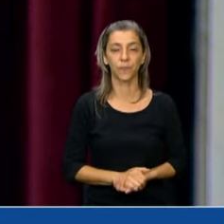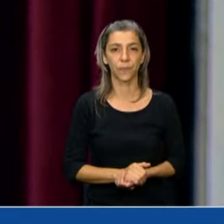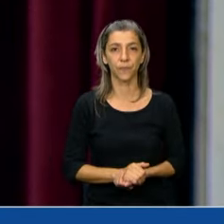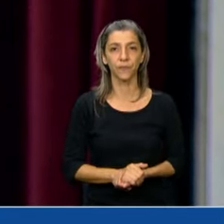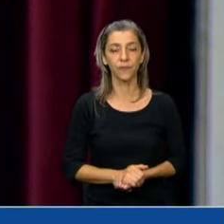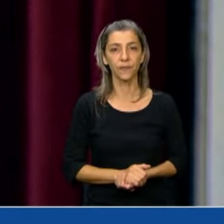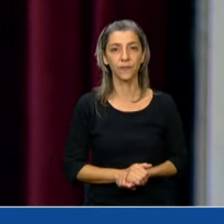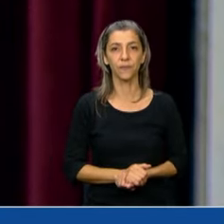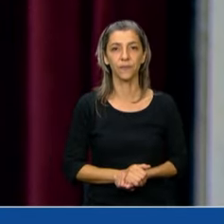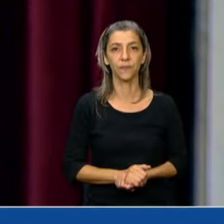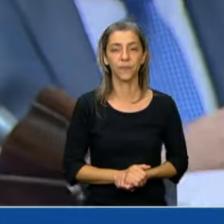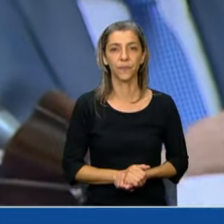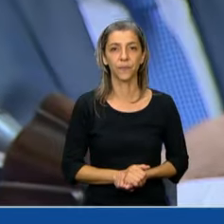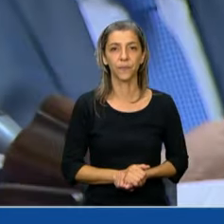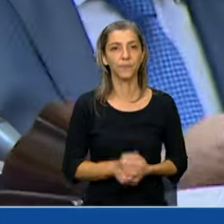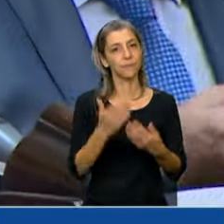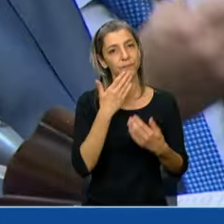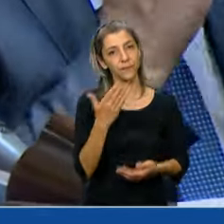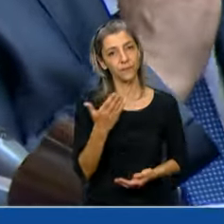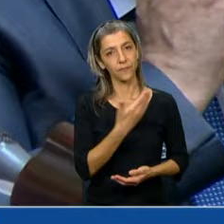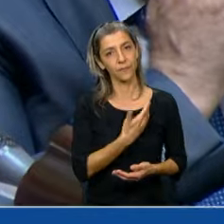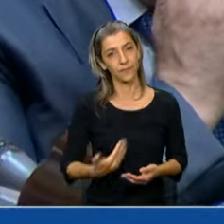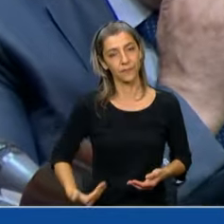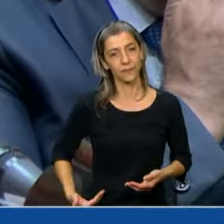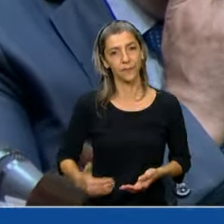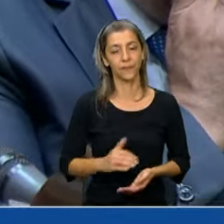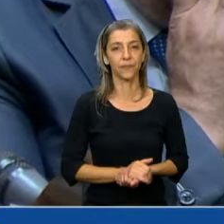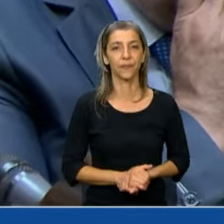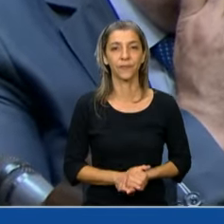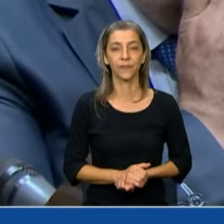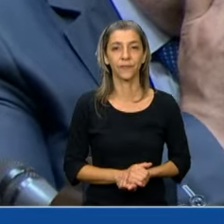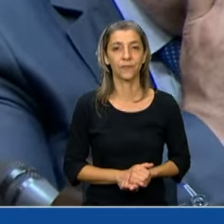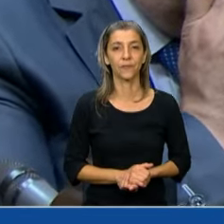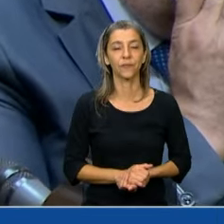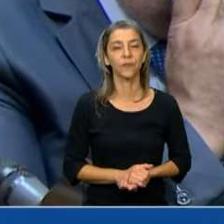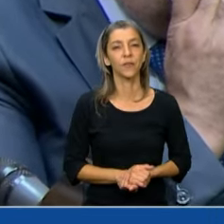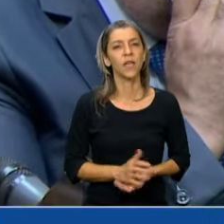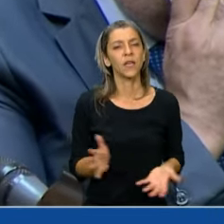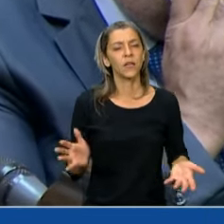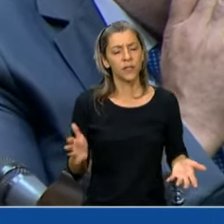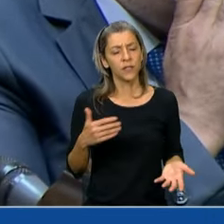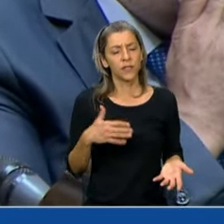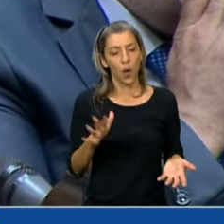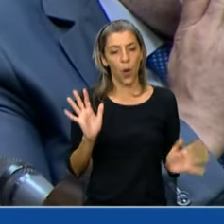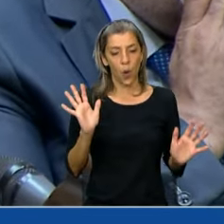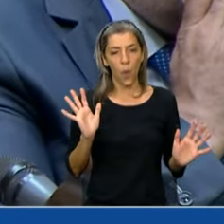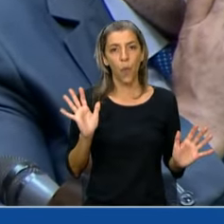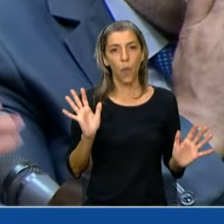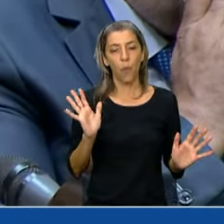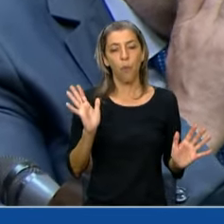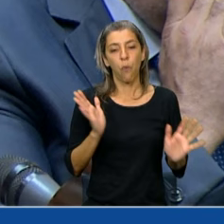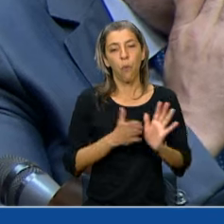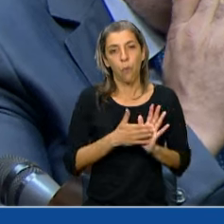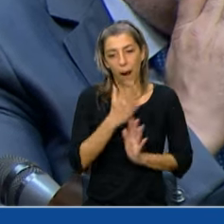camaño Gracias presidente presidente voy a tratar de interpretar el pensamiento de mi interbloque en el cual